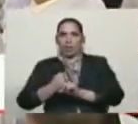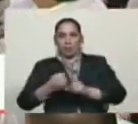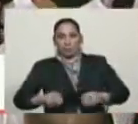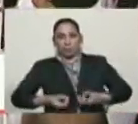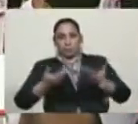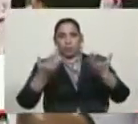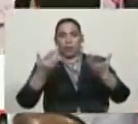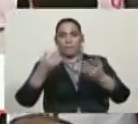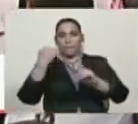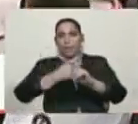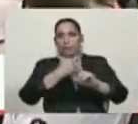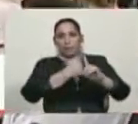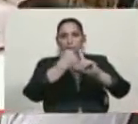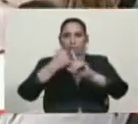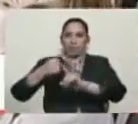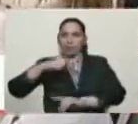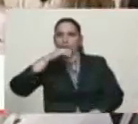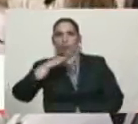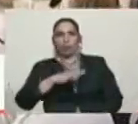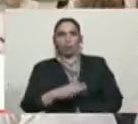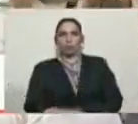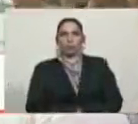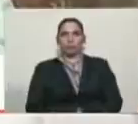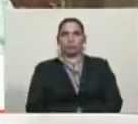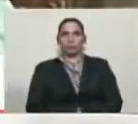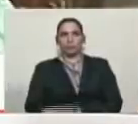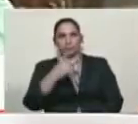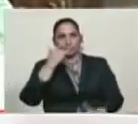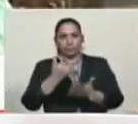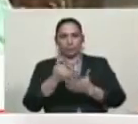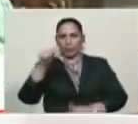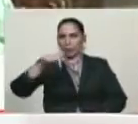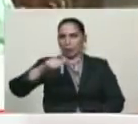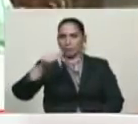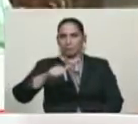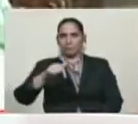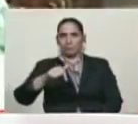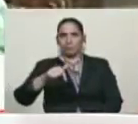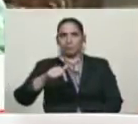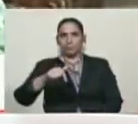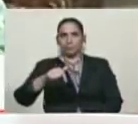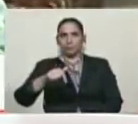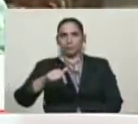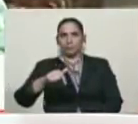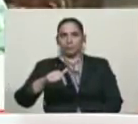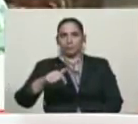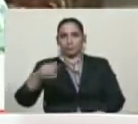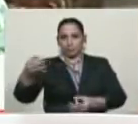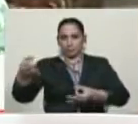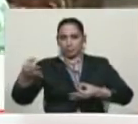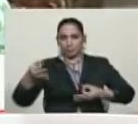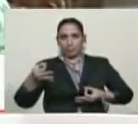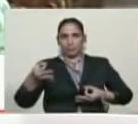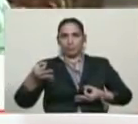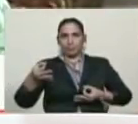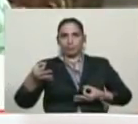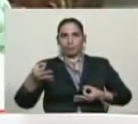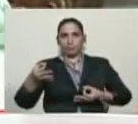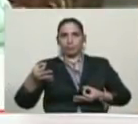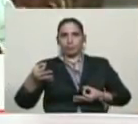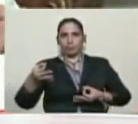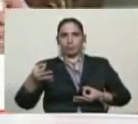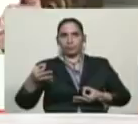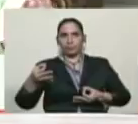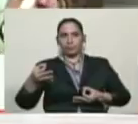batalla histórica fíjense que yo estaba viendo hoy llevo a mis manos este